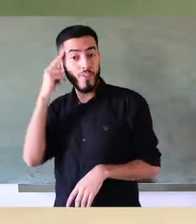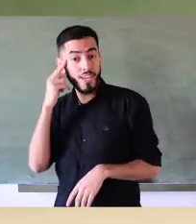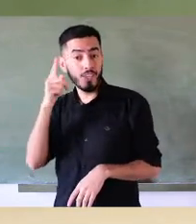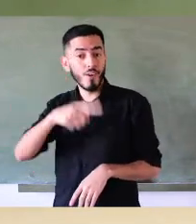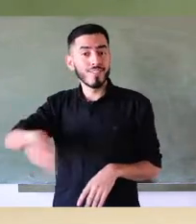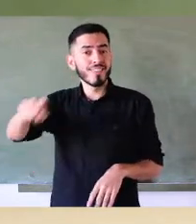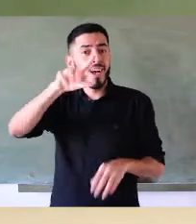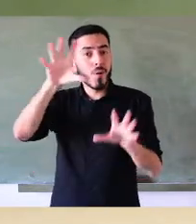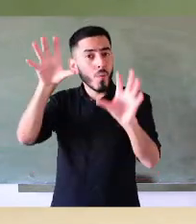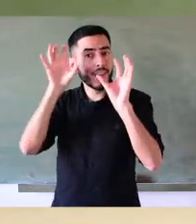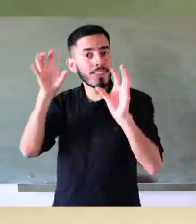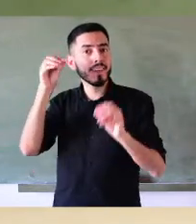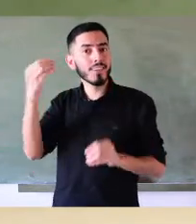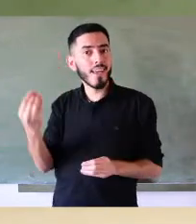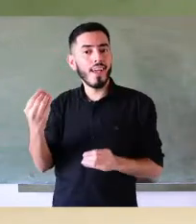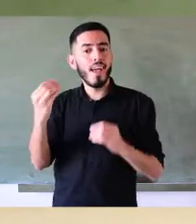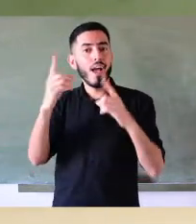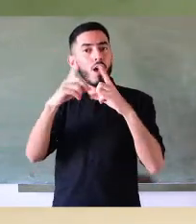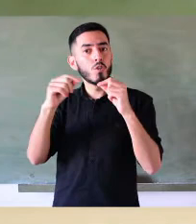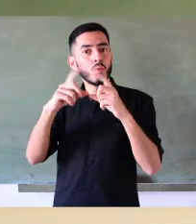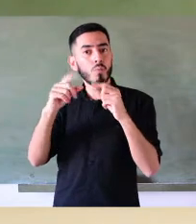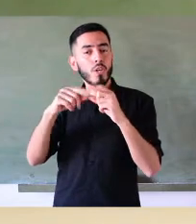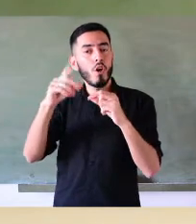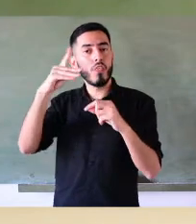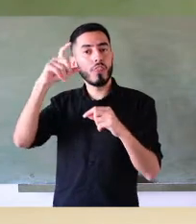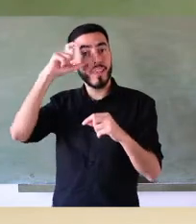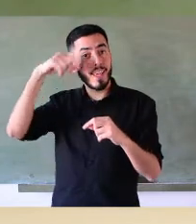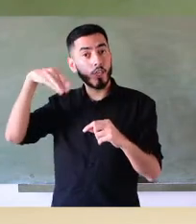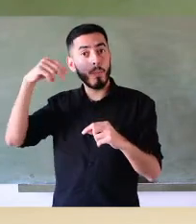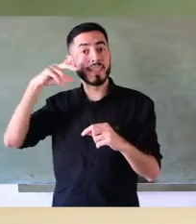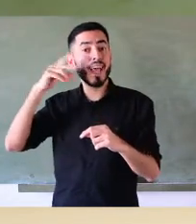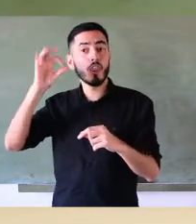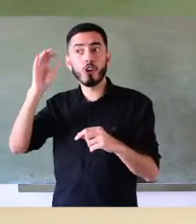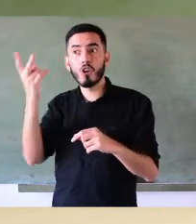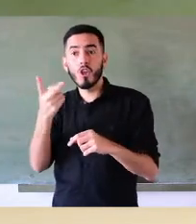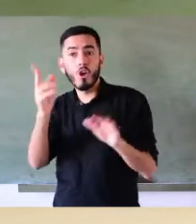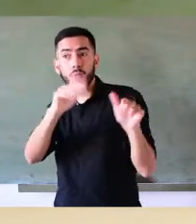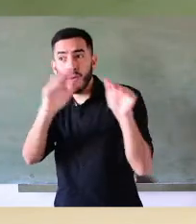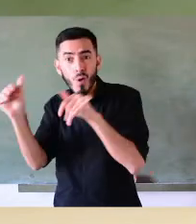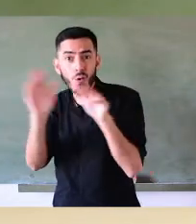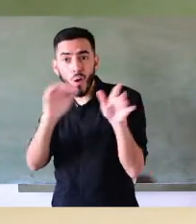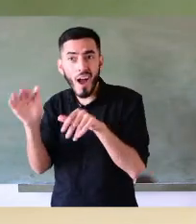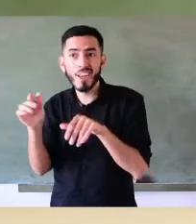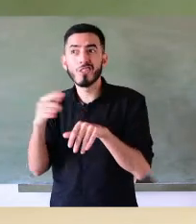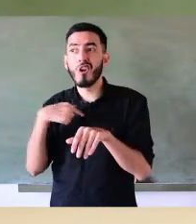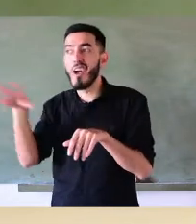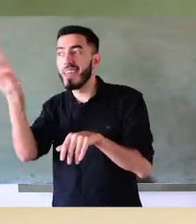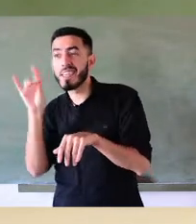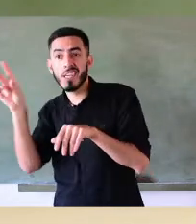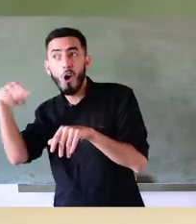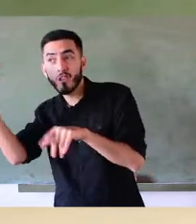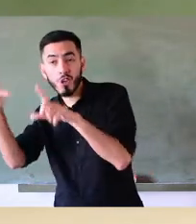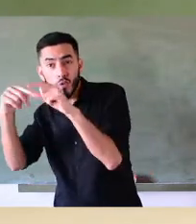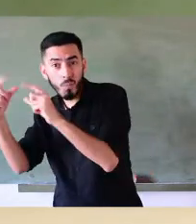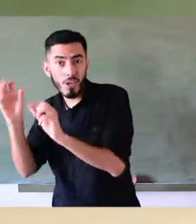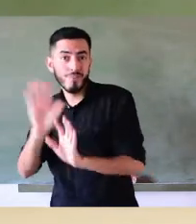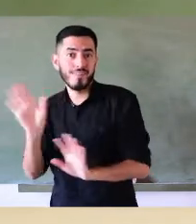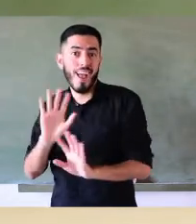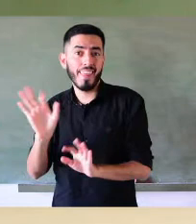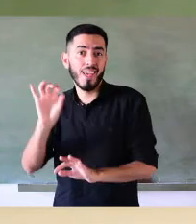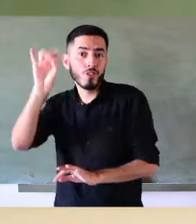recuerden que como los denominadores son iguales, no necesito buscar como un denominador, simplemente